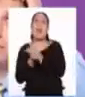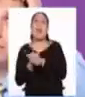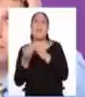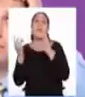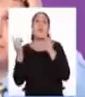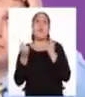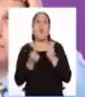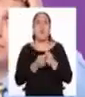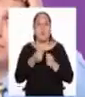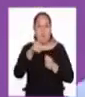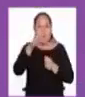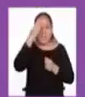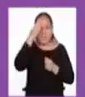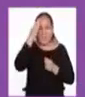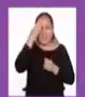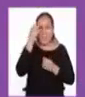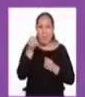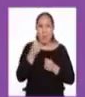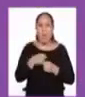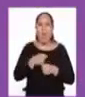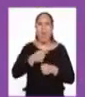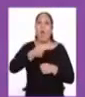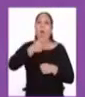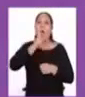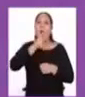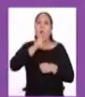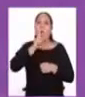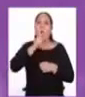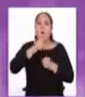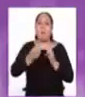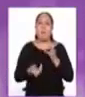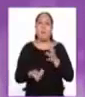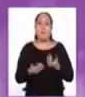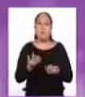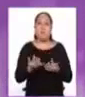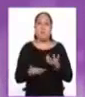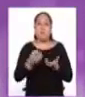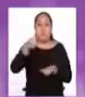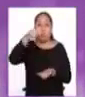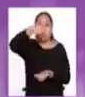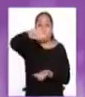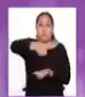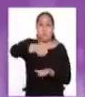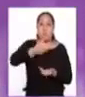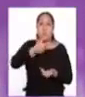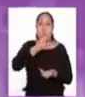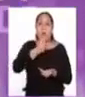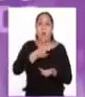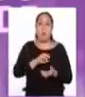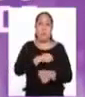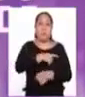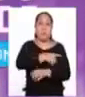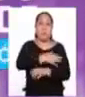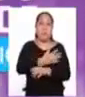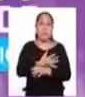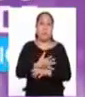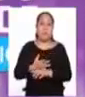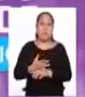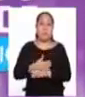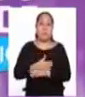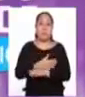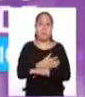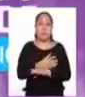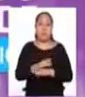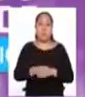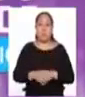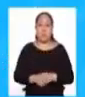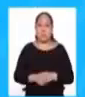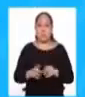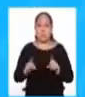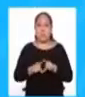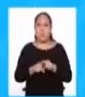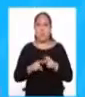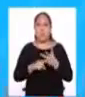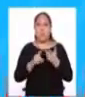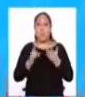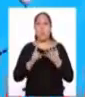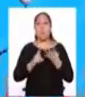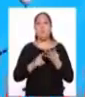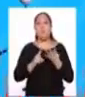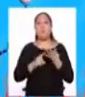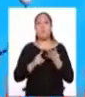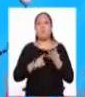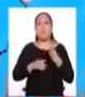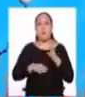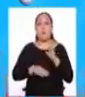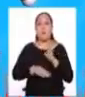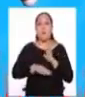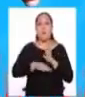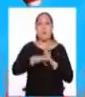tanto hervir agua. Y hablando de hervir, otra particularidad del agua es su elevado calor de vaporización, pues se